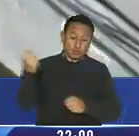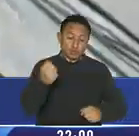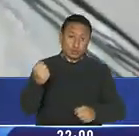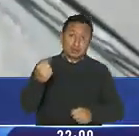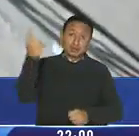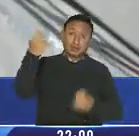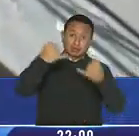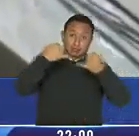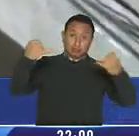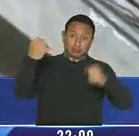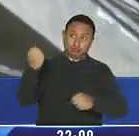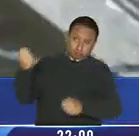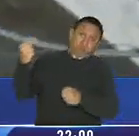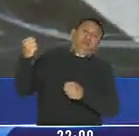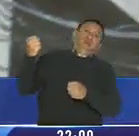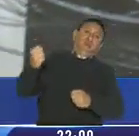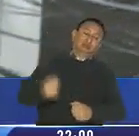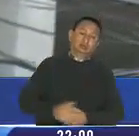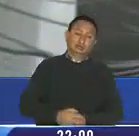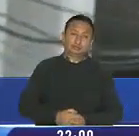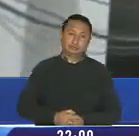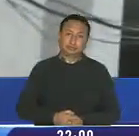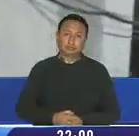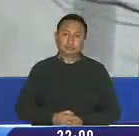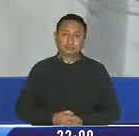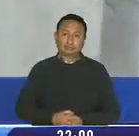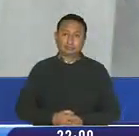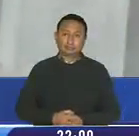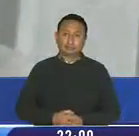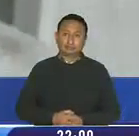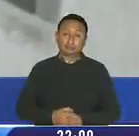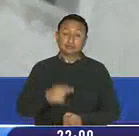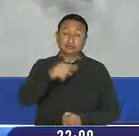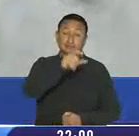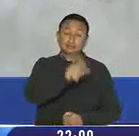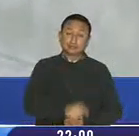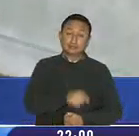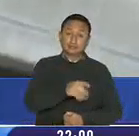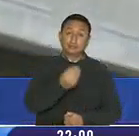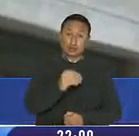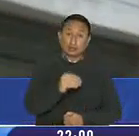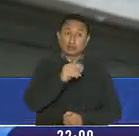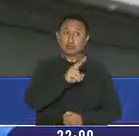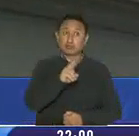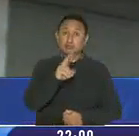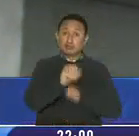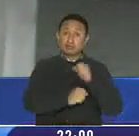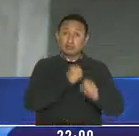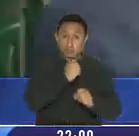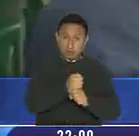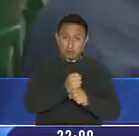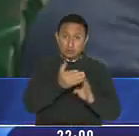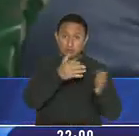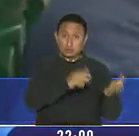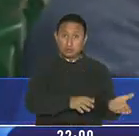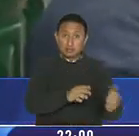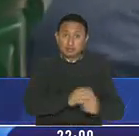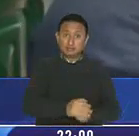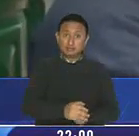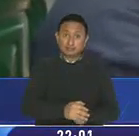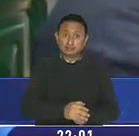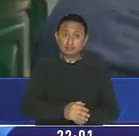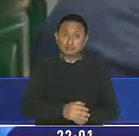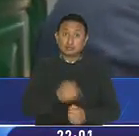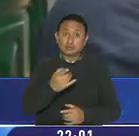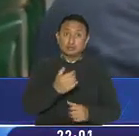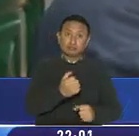topó con el cable de alta tensión y la descarga eléctrica terminó con la vida del joven de 22 años de edad. Solo le ha jalado